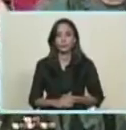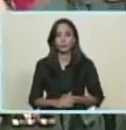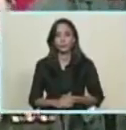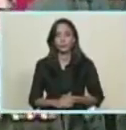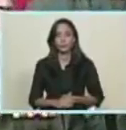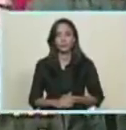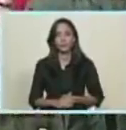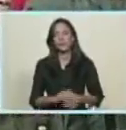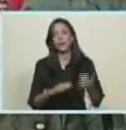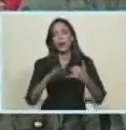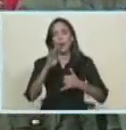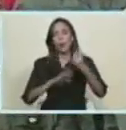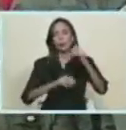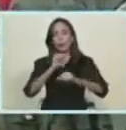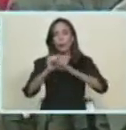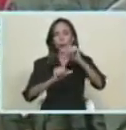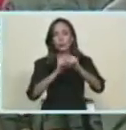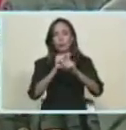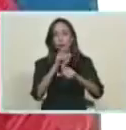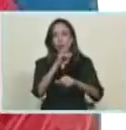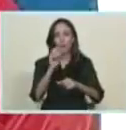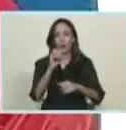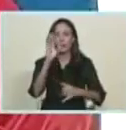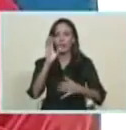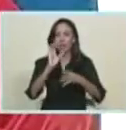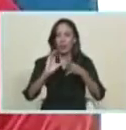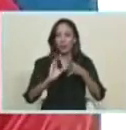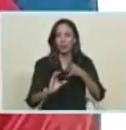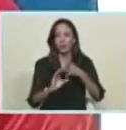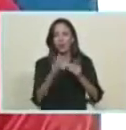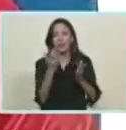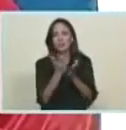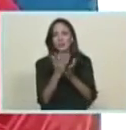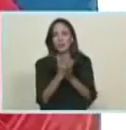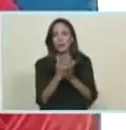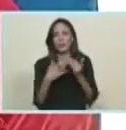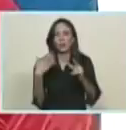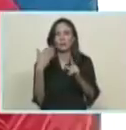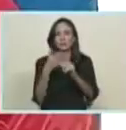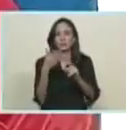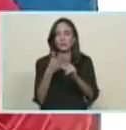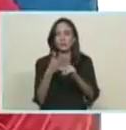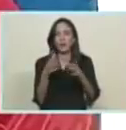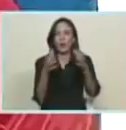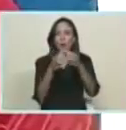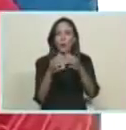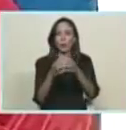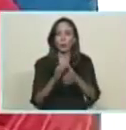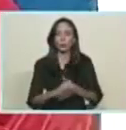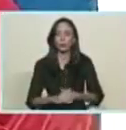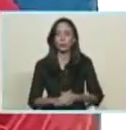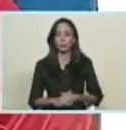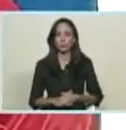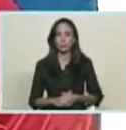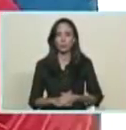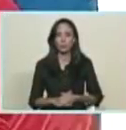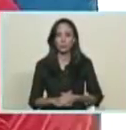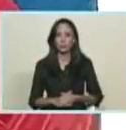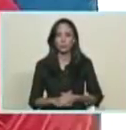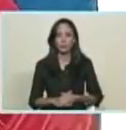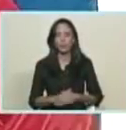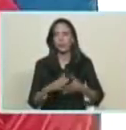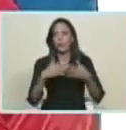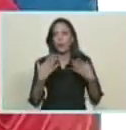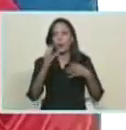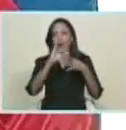de finales del siglo XX, una de las grandes críticas que el pueblo hacía de ese régimen llamado puntofijismo,